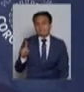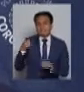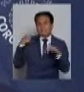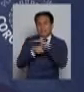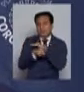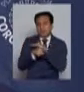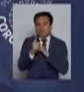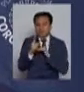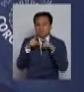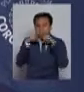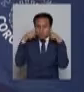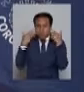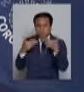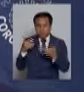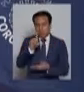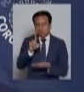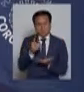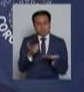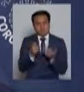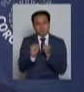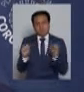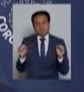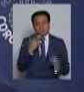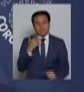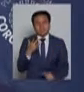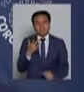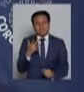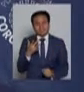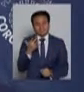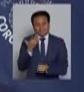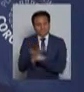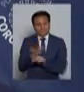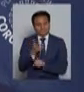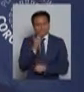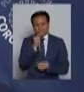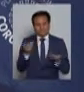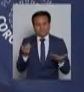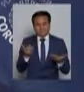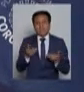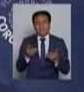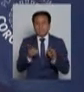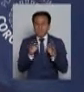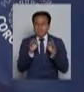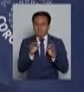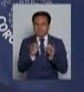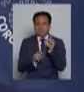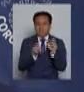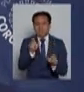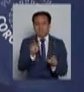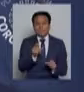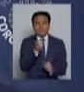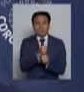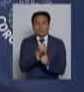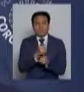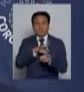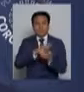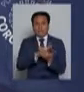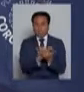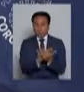metro el día lunes una mascarilla porque no las tenemos. Las tenemos para suficientes para el personal de